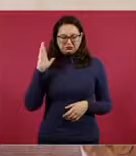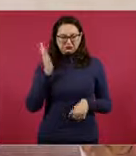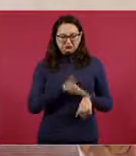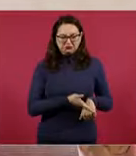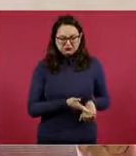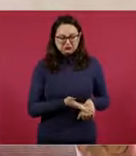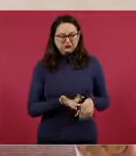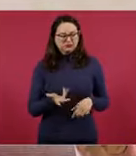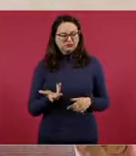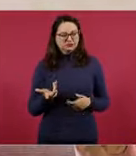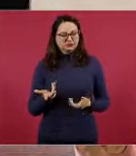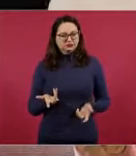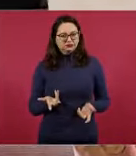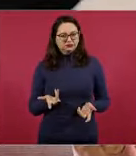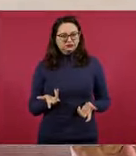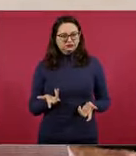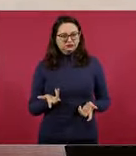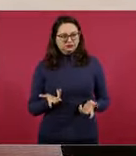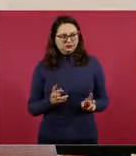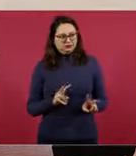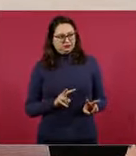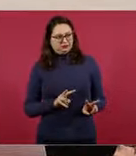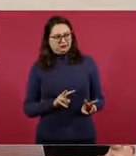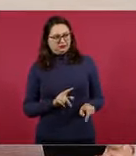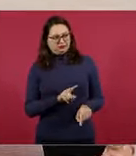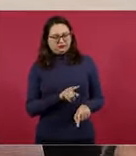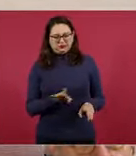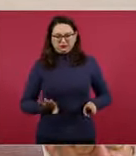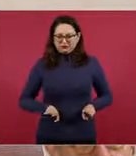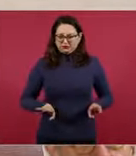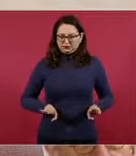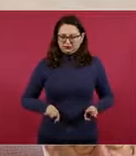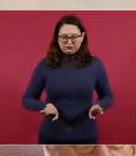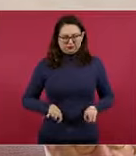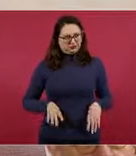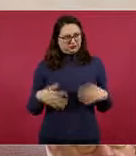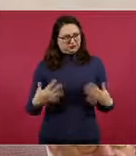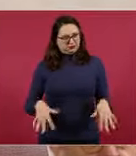directas. Pero así había llegado al gobernador.